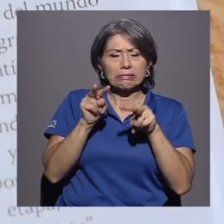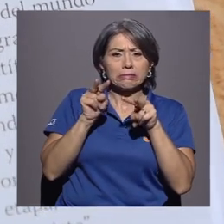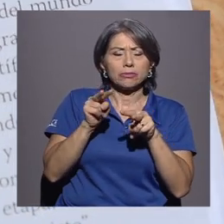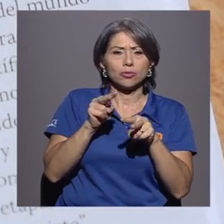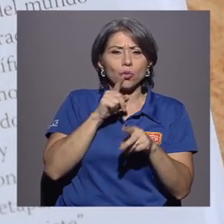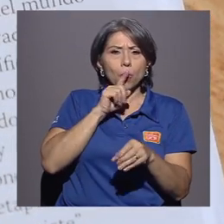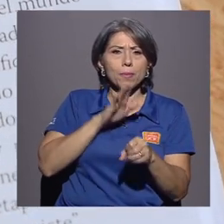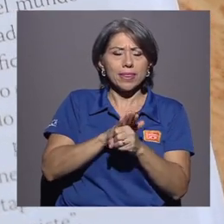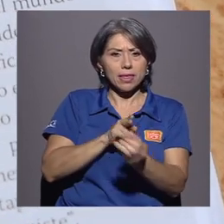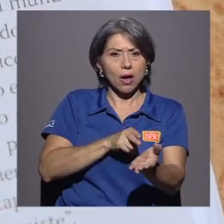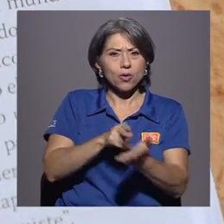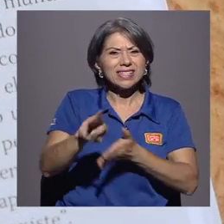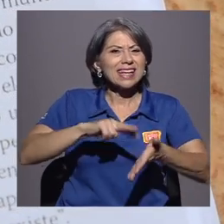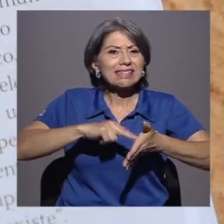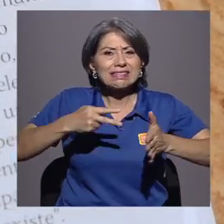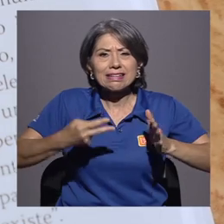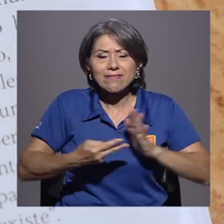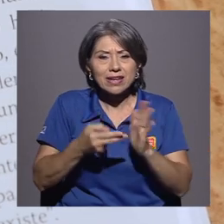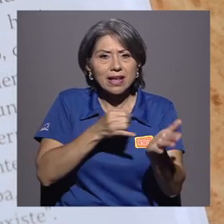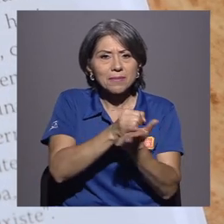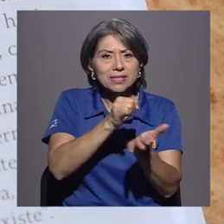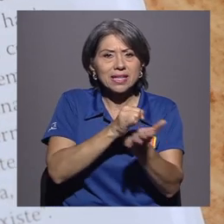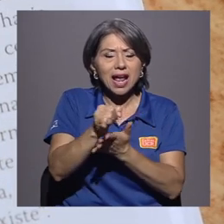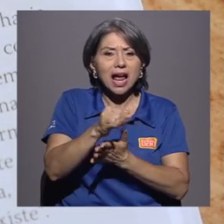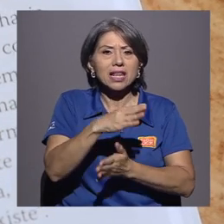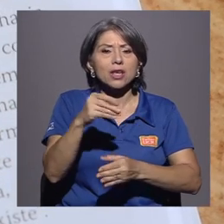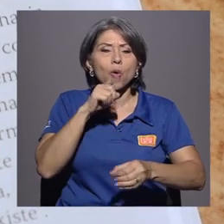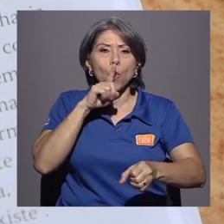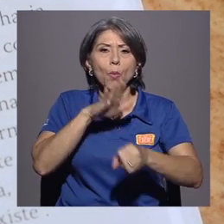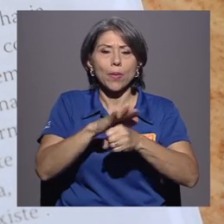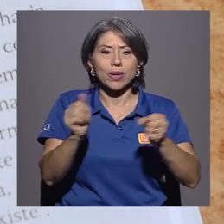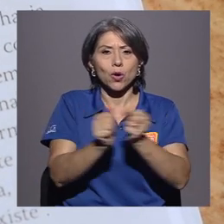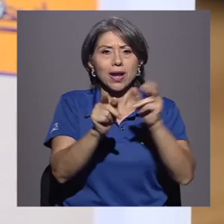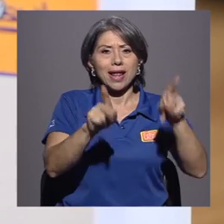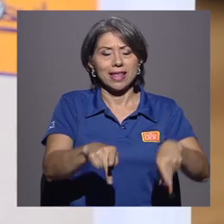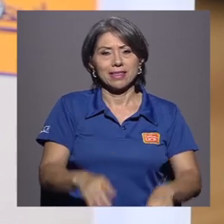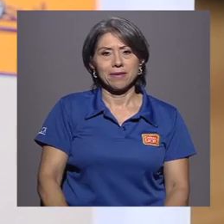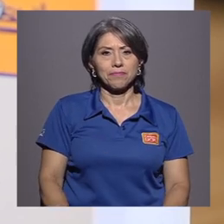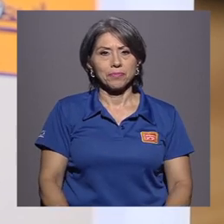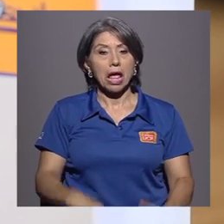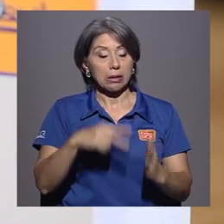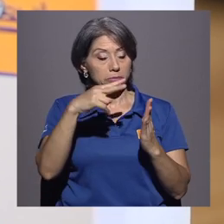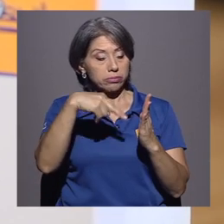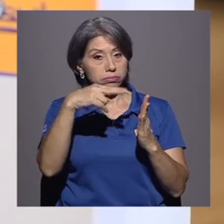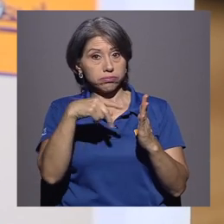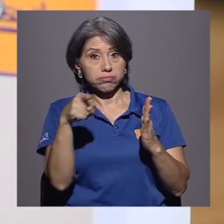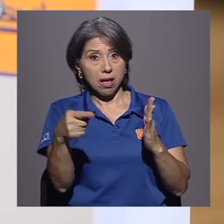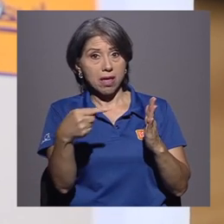comprometida, honesta, de lo que significa realmente investigar y comprometerse con la gente? Ahí van a encontrar